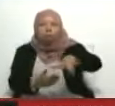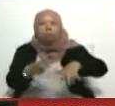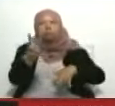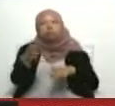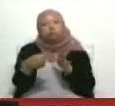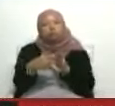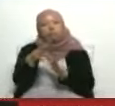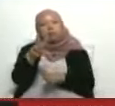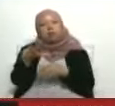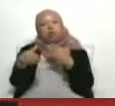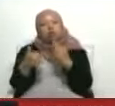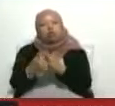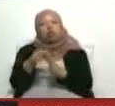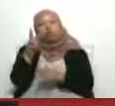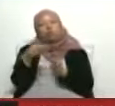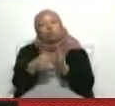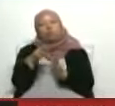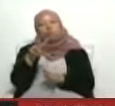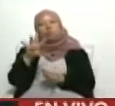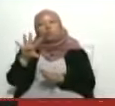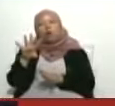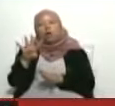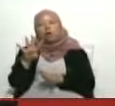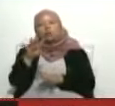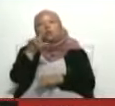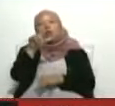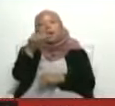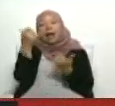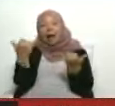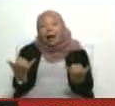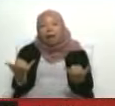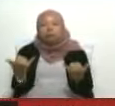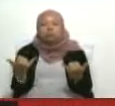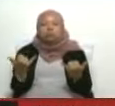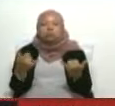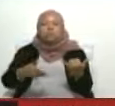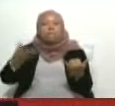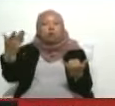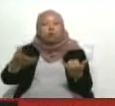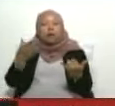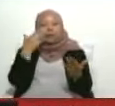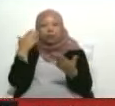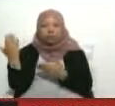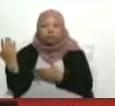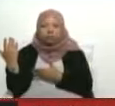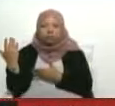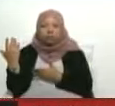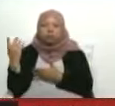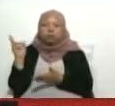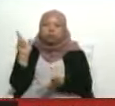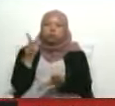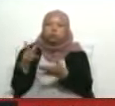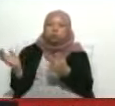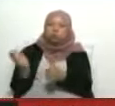2023-2024, aparece un cuarto momento criminal, que es el caso del espionaje,